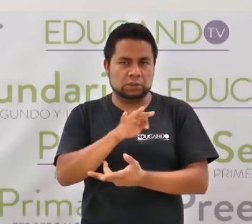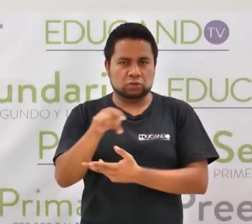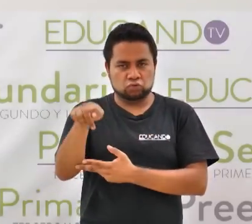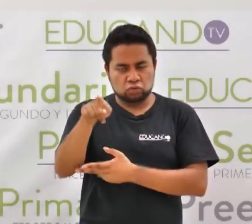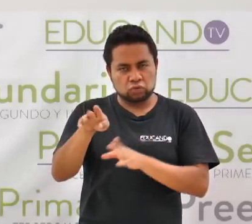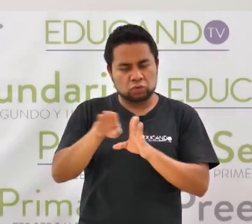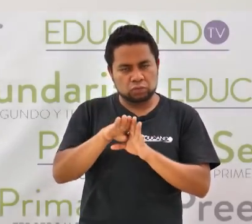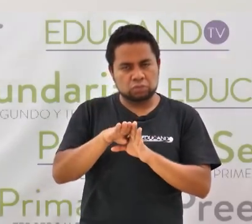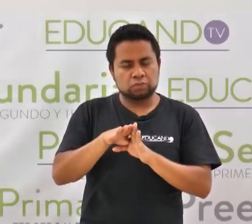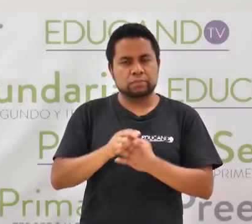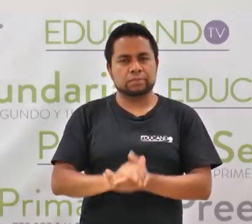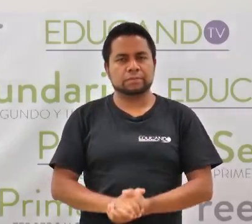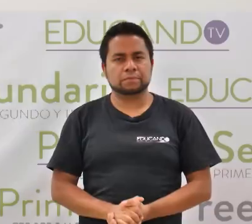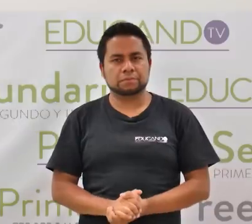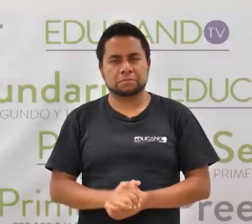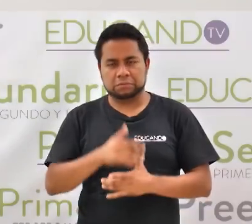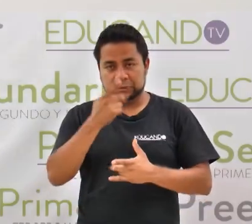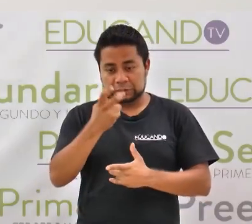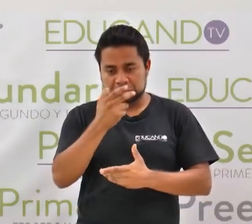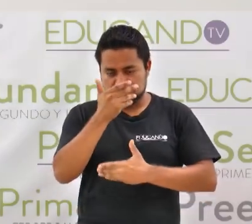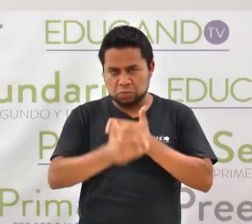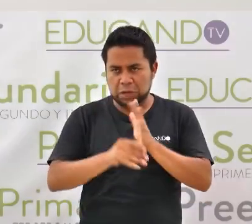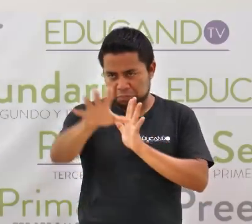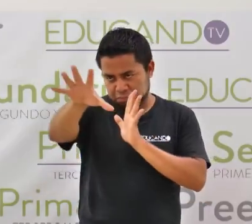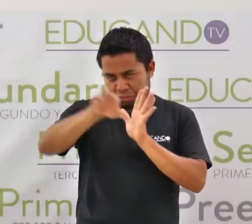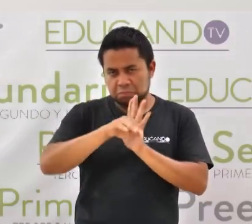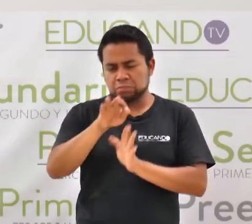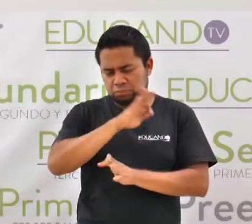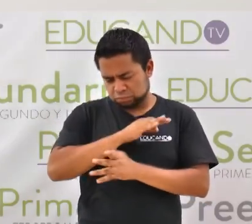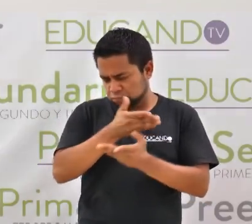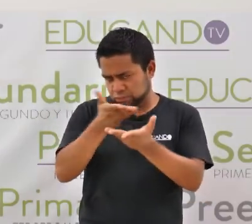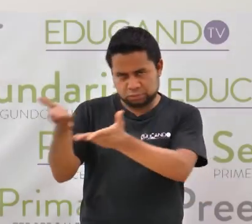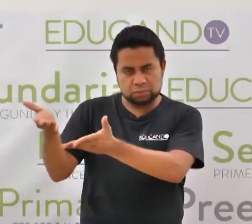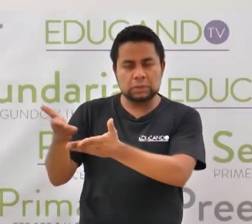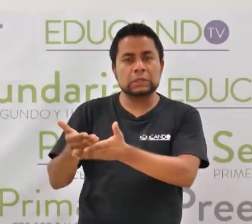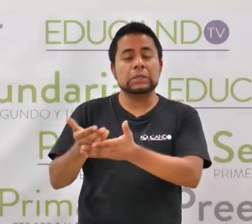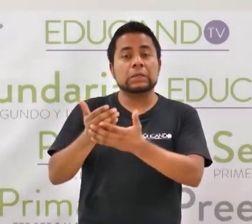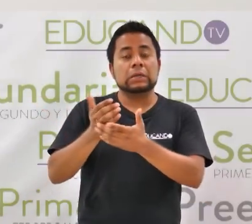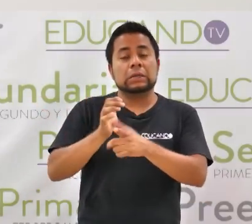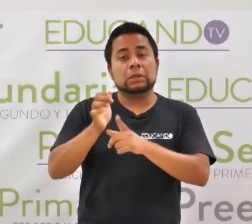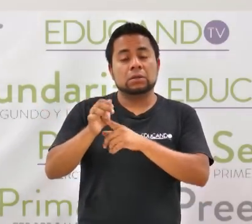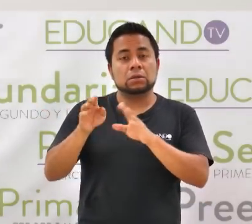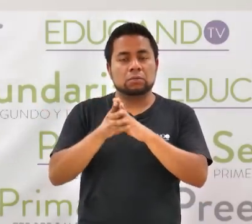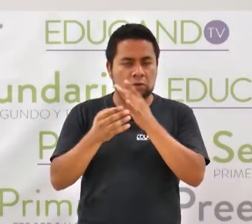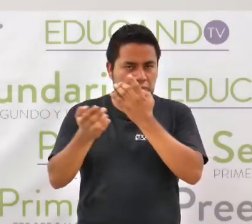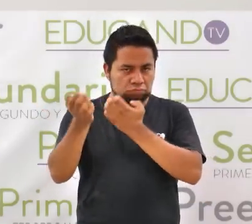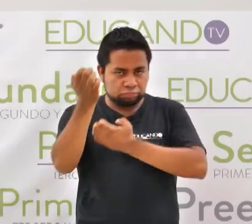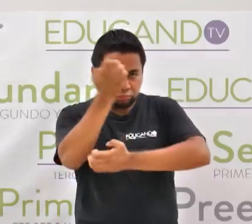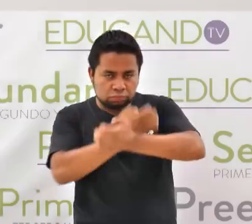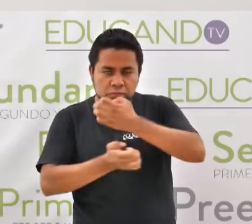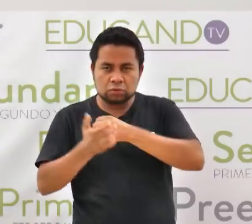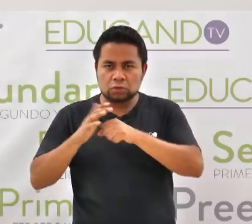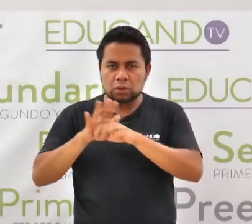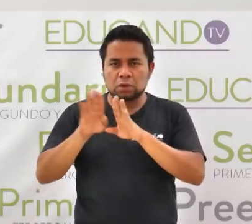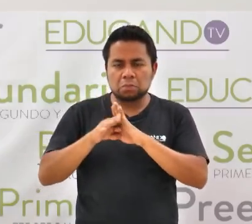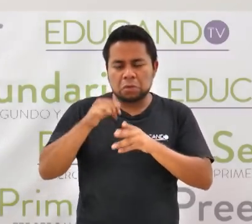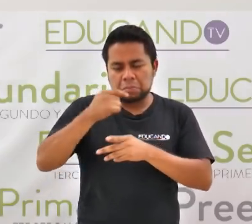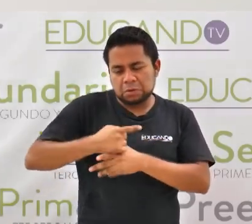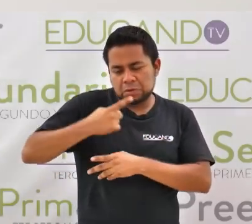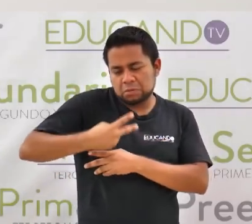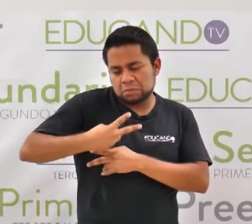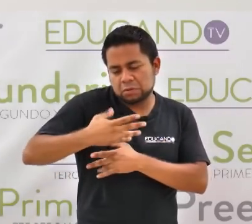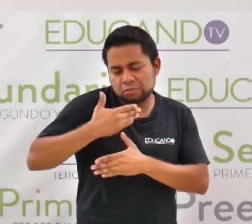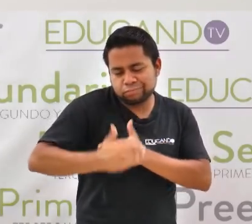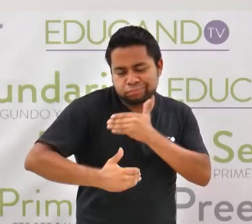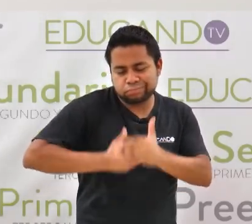pueden copiar este proceso y entonces van a revisar paso